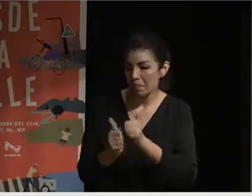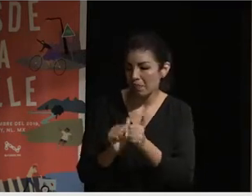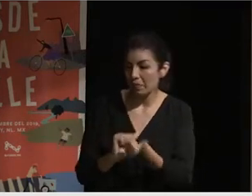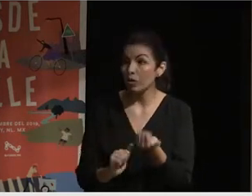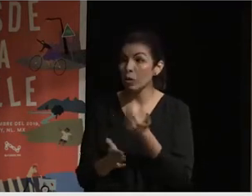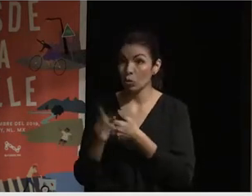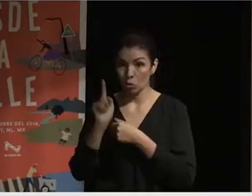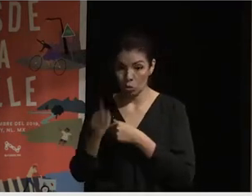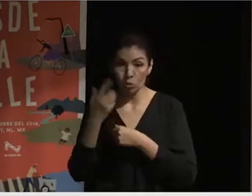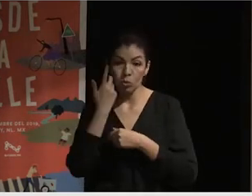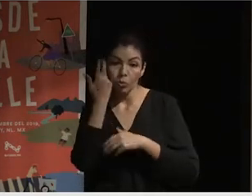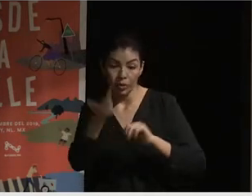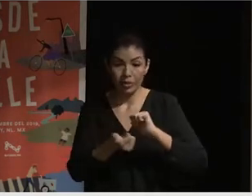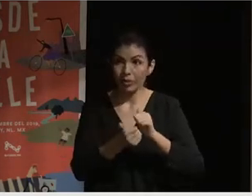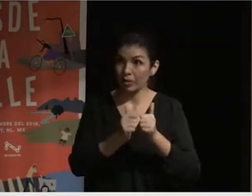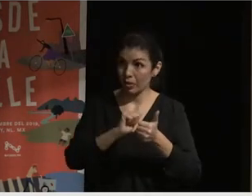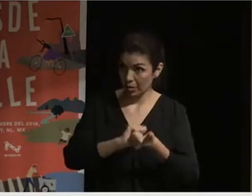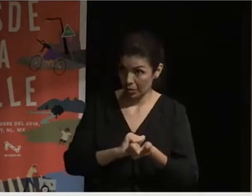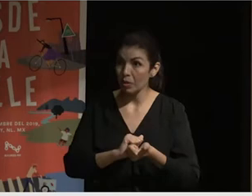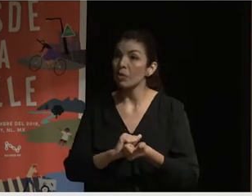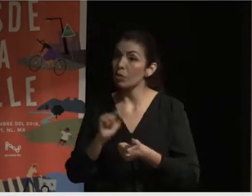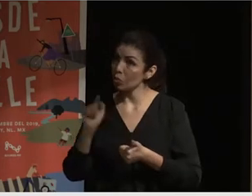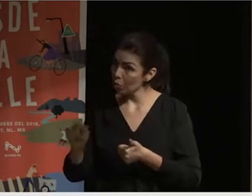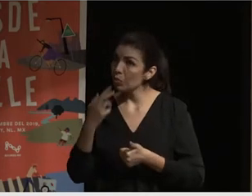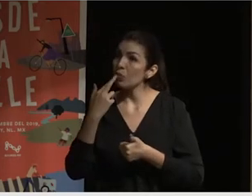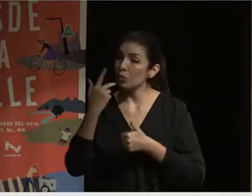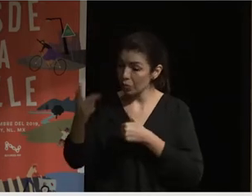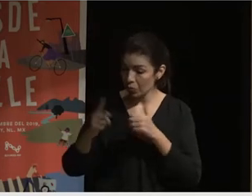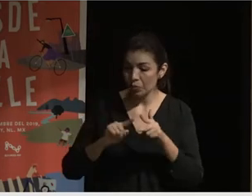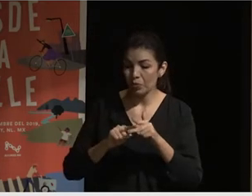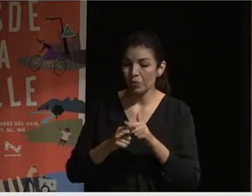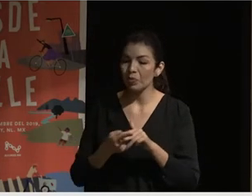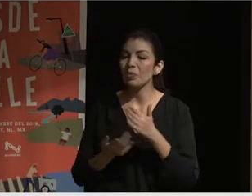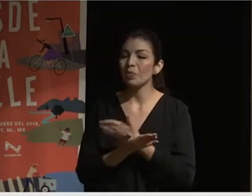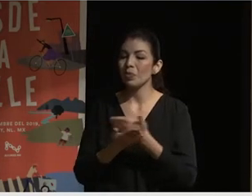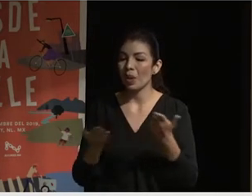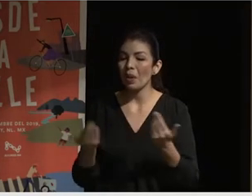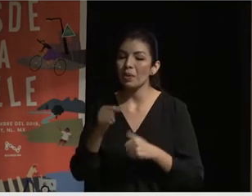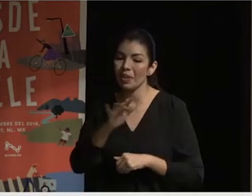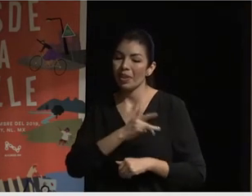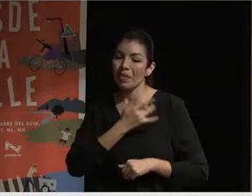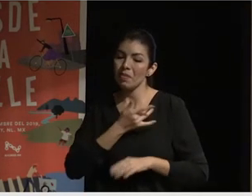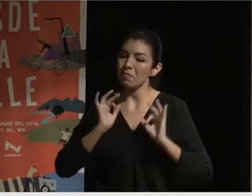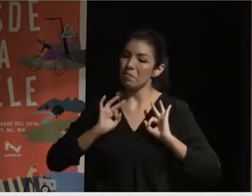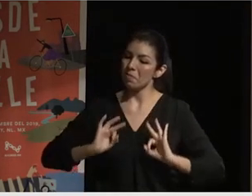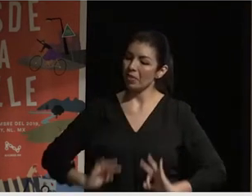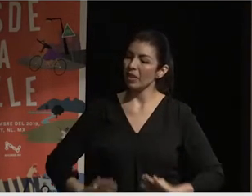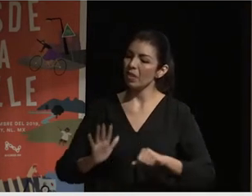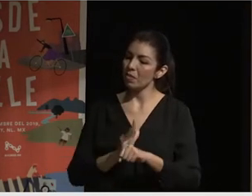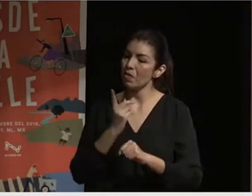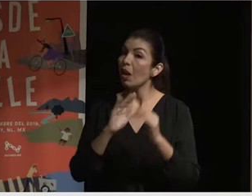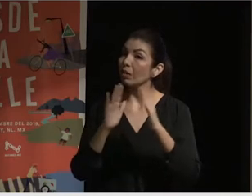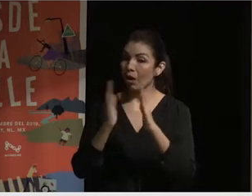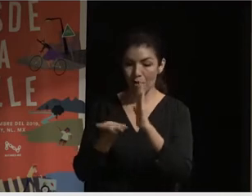Transfórmate en Acervo. Vive la experiencia inigualable de un nuevo comienzo y la tranquilidad de hacerlo en la dirección correcta. Habita